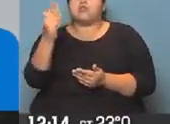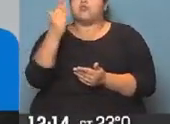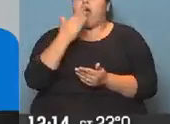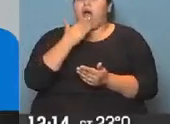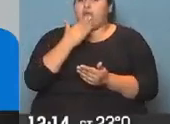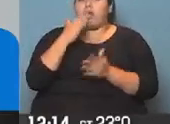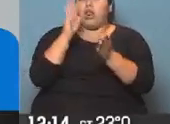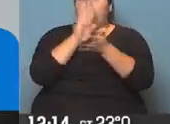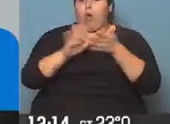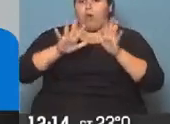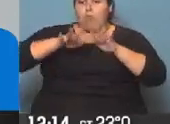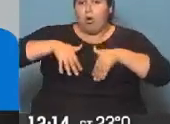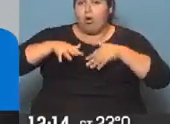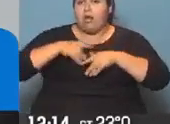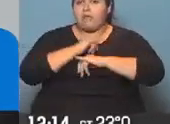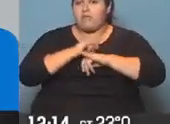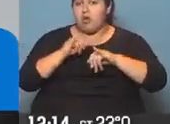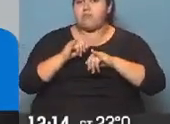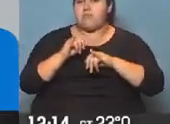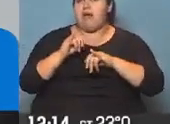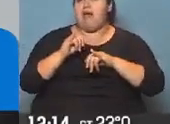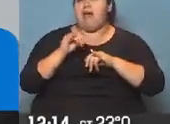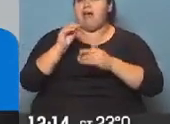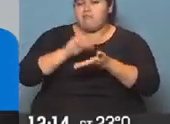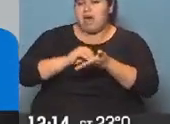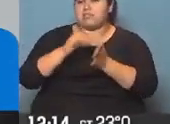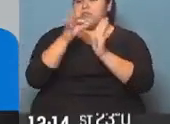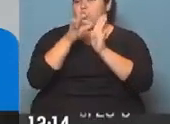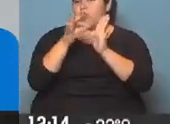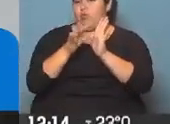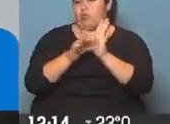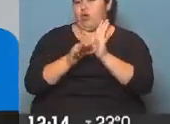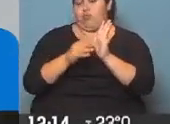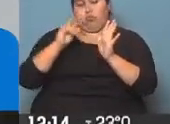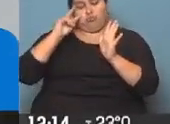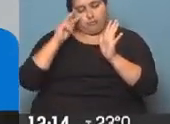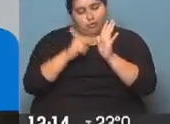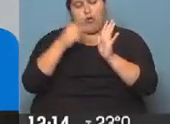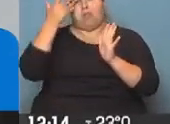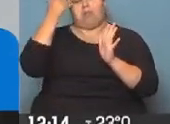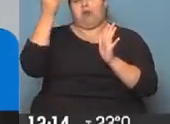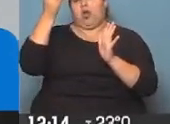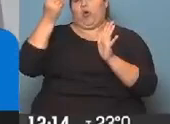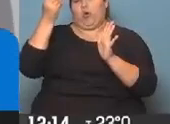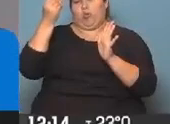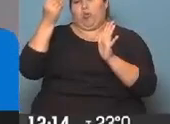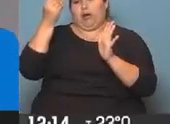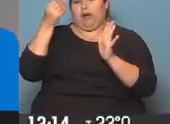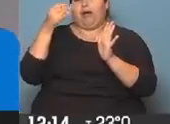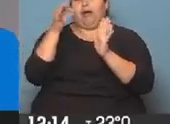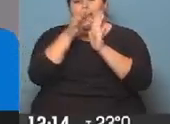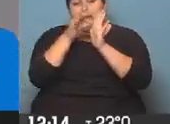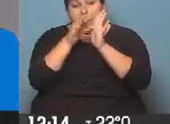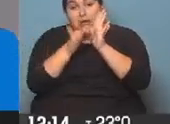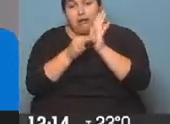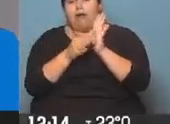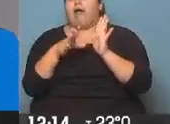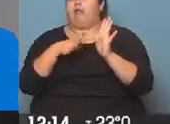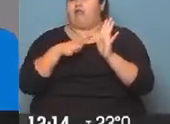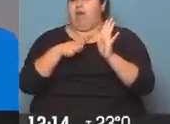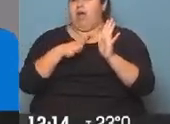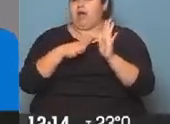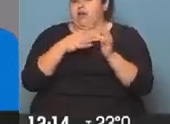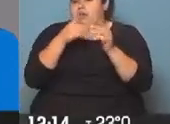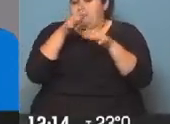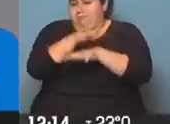nuevo informe, nos vamos a encontrar con varios puntos por encima de lo que estamos hablando, y cada uno de estos puntos implican varios cientos de